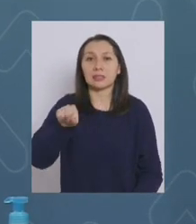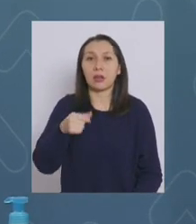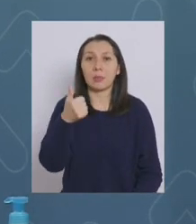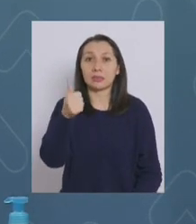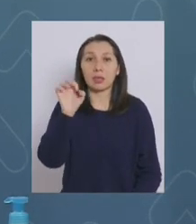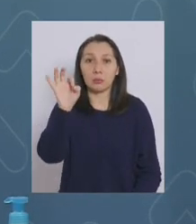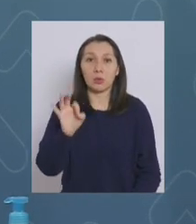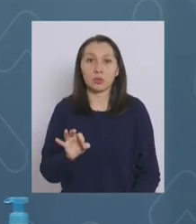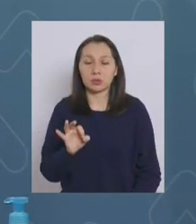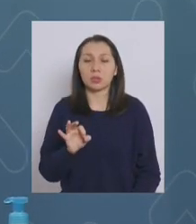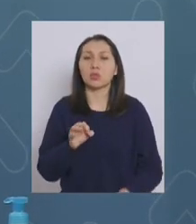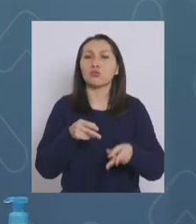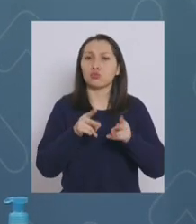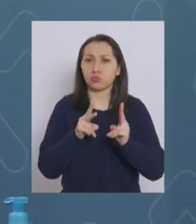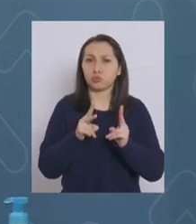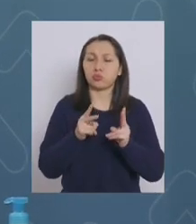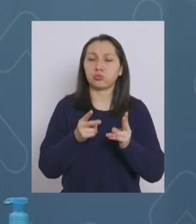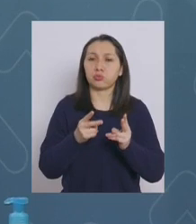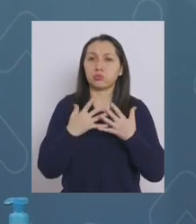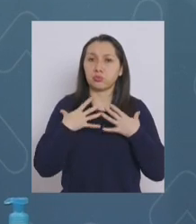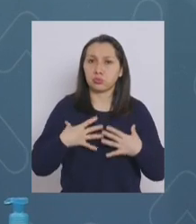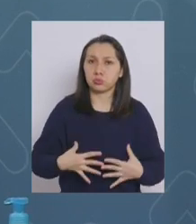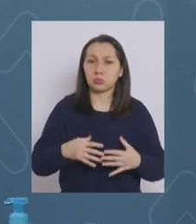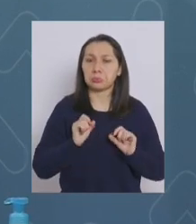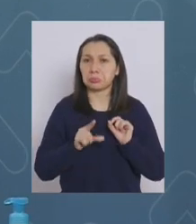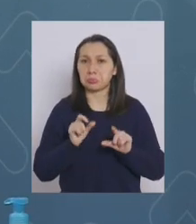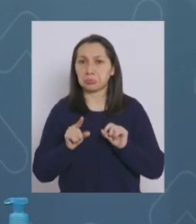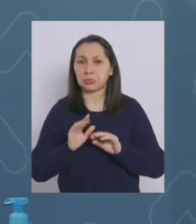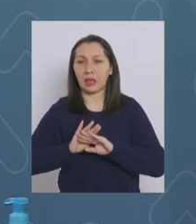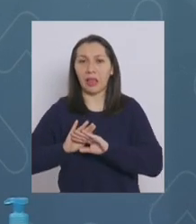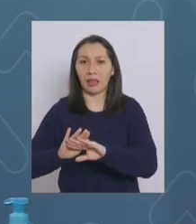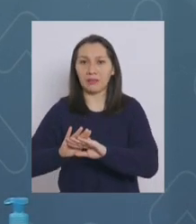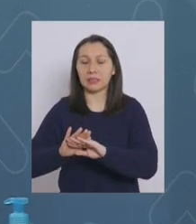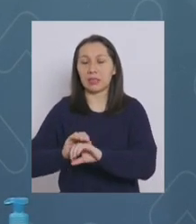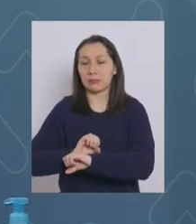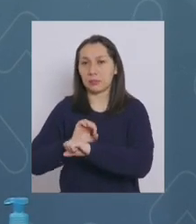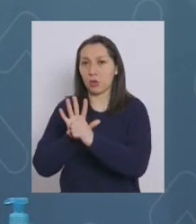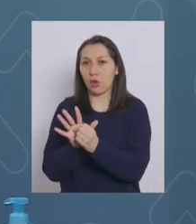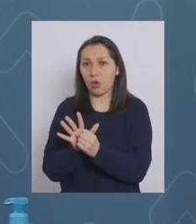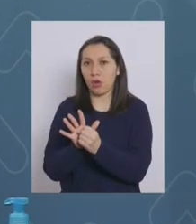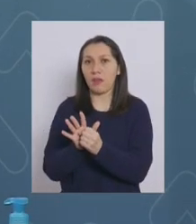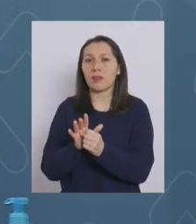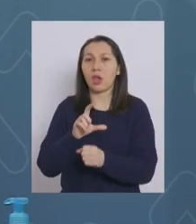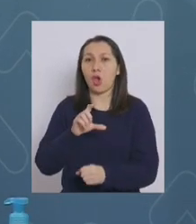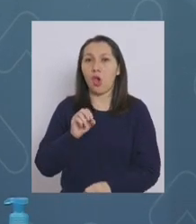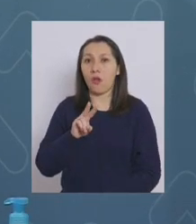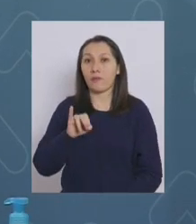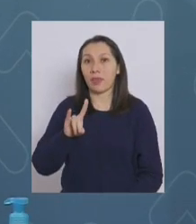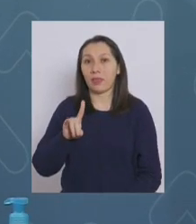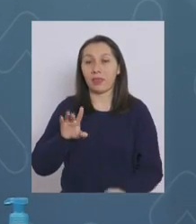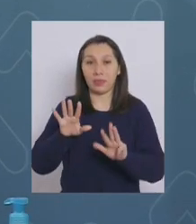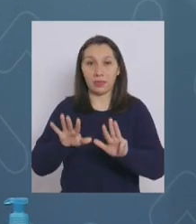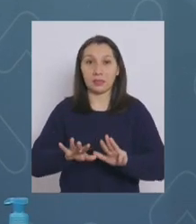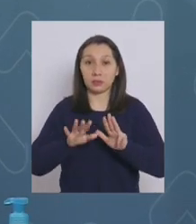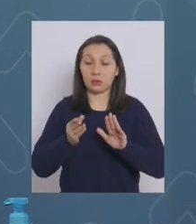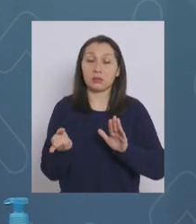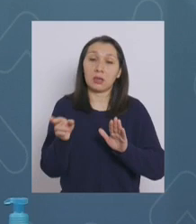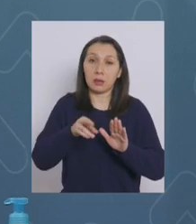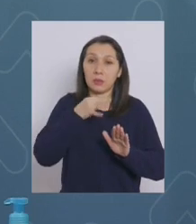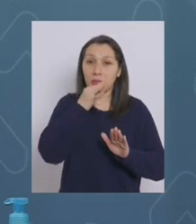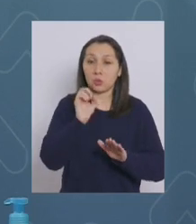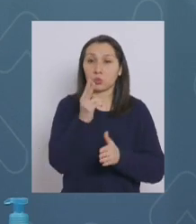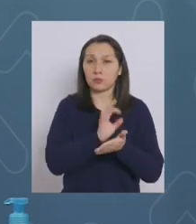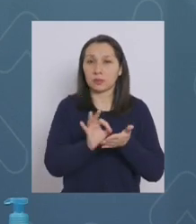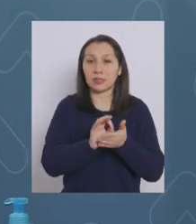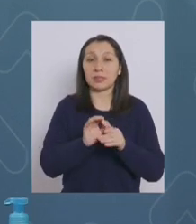66,6% de eficacia, ¿cierto?, para evitar el coronavirus, evitar el COVID-19. Lo recalcó también su